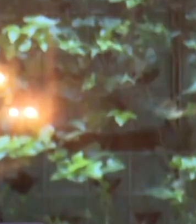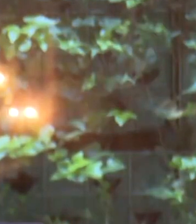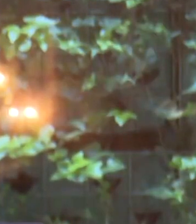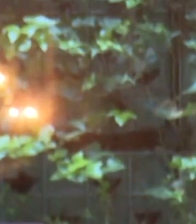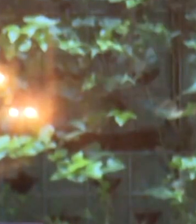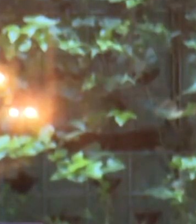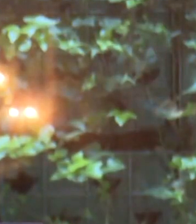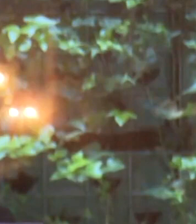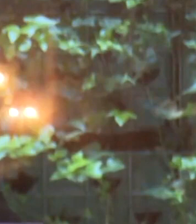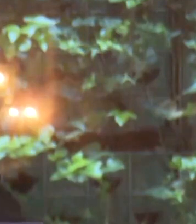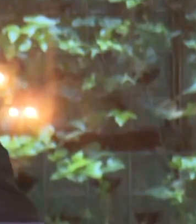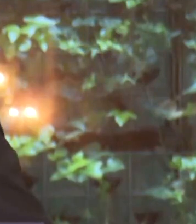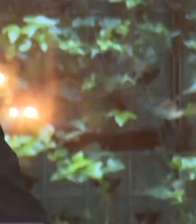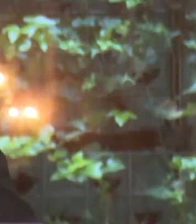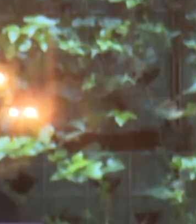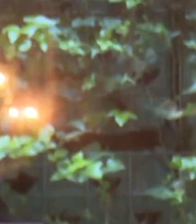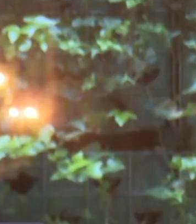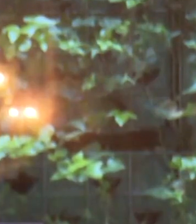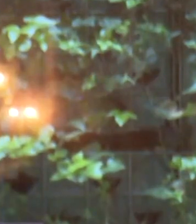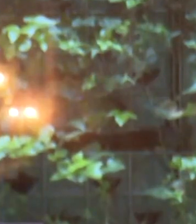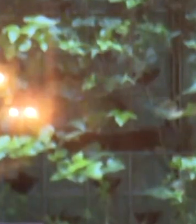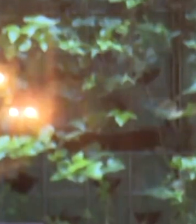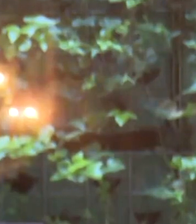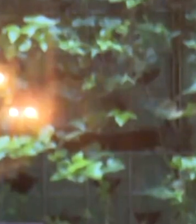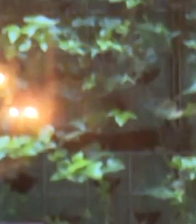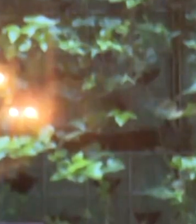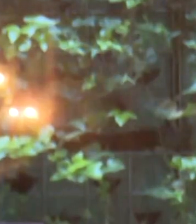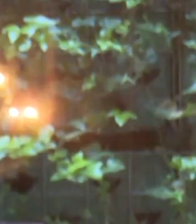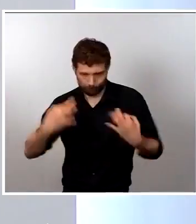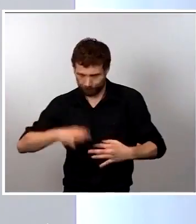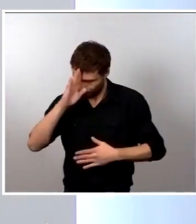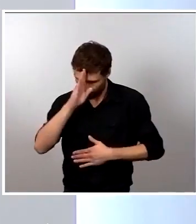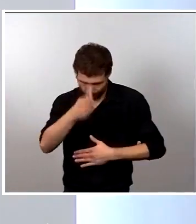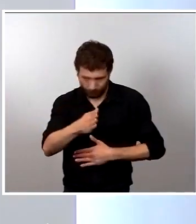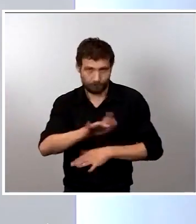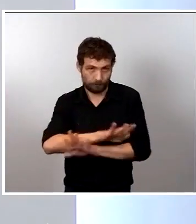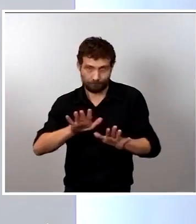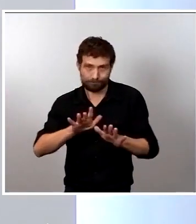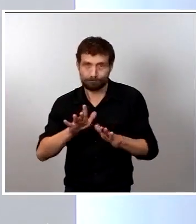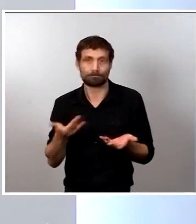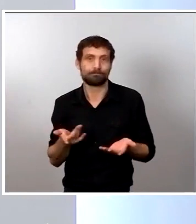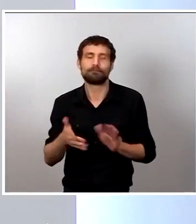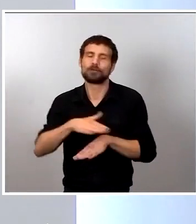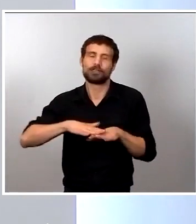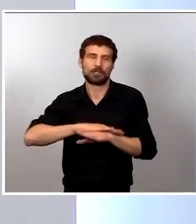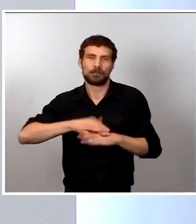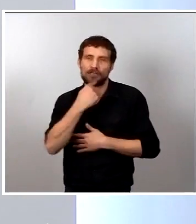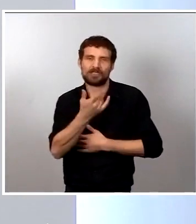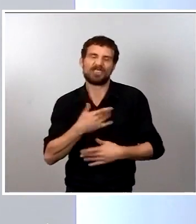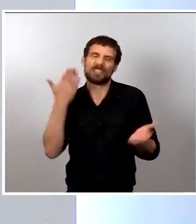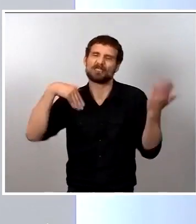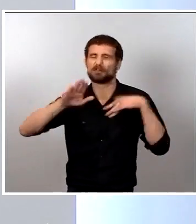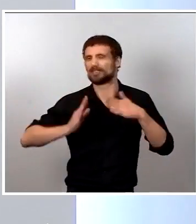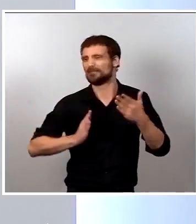sistema de elección del Consejo General del Poder Judicial antes de renovar a sus consejeros. Basta ya de excusas. No